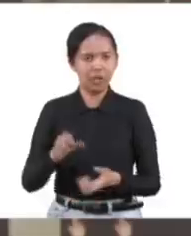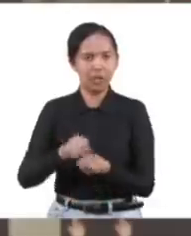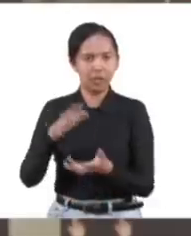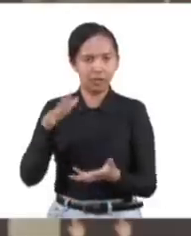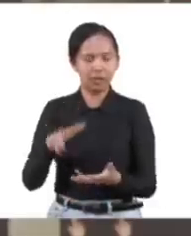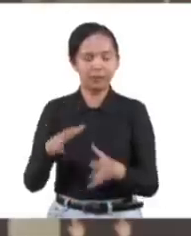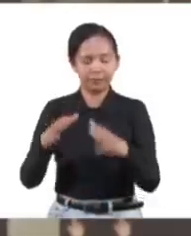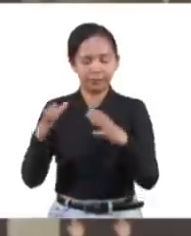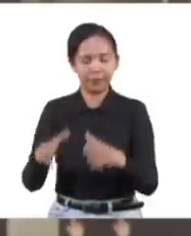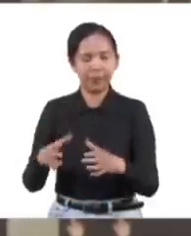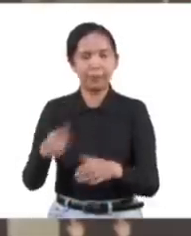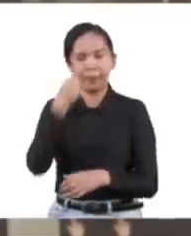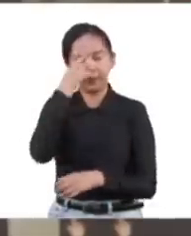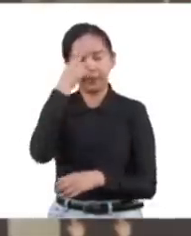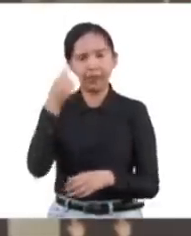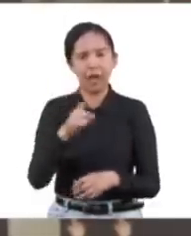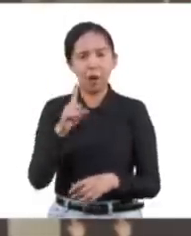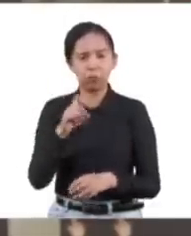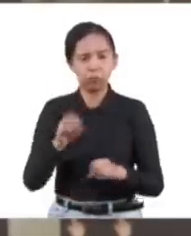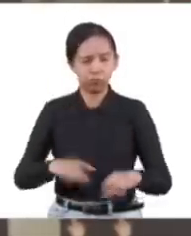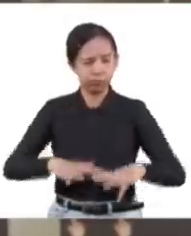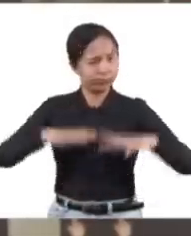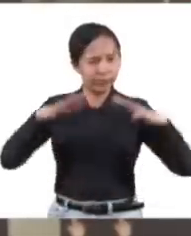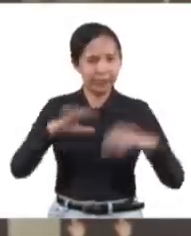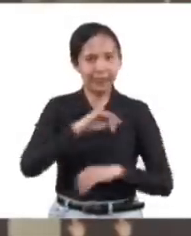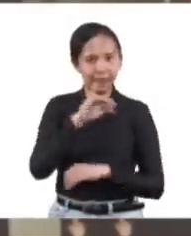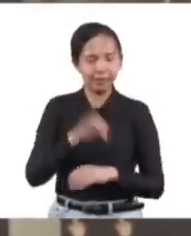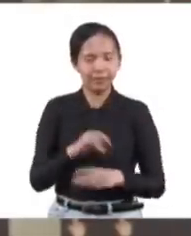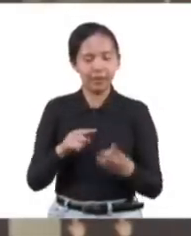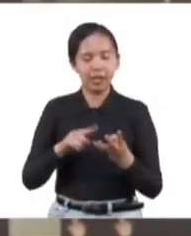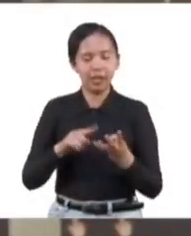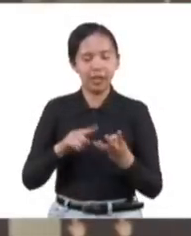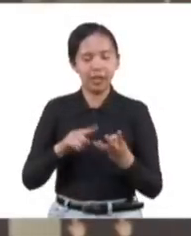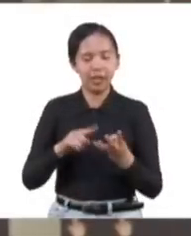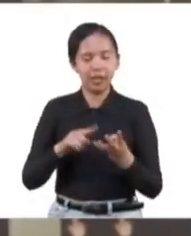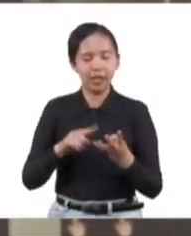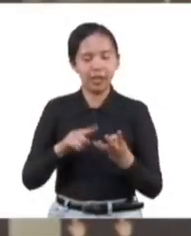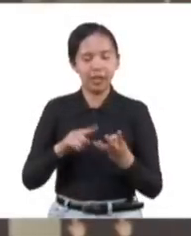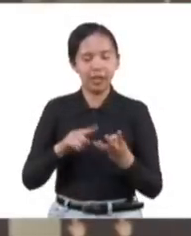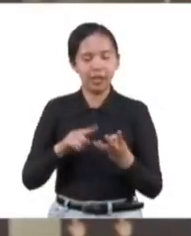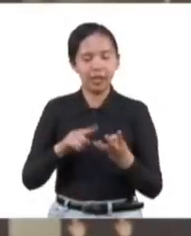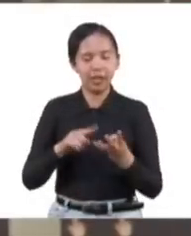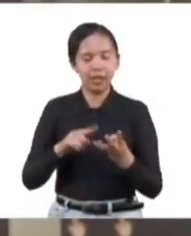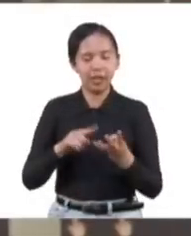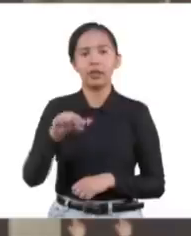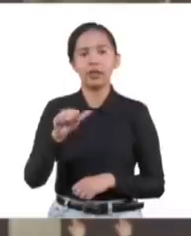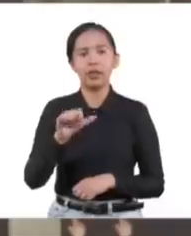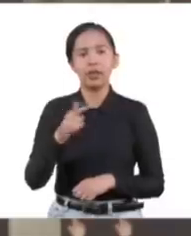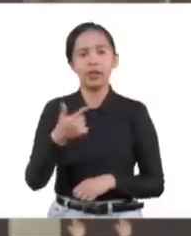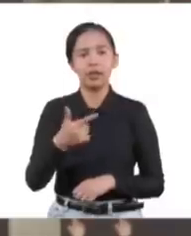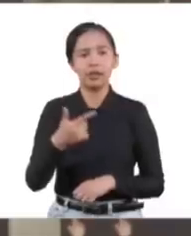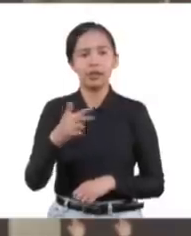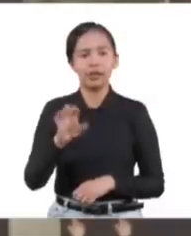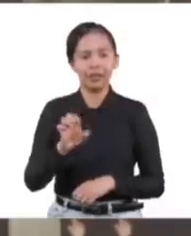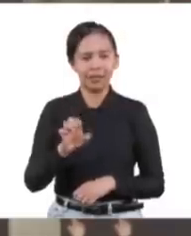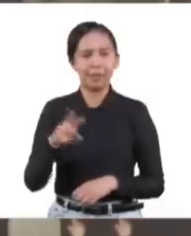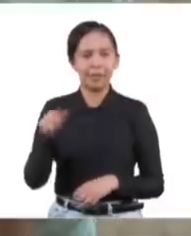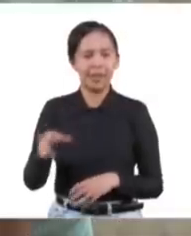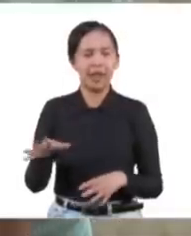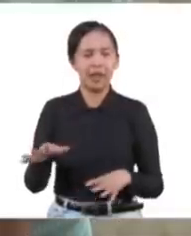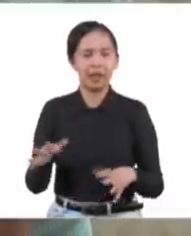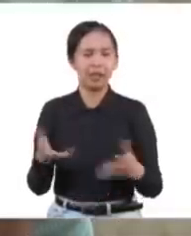Un nuevo sistema de drenaje de toda la línea. Y después se vació